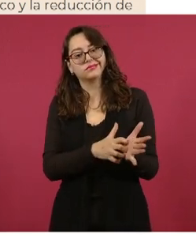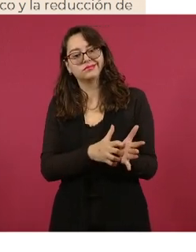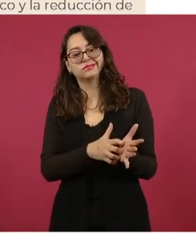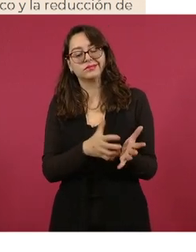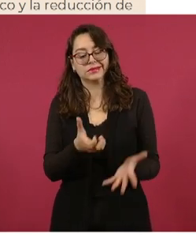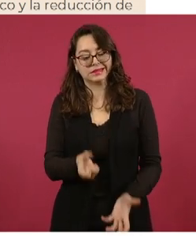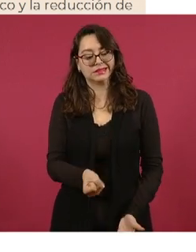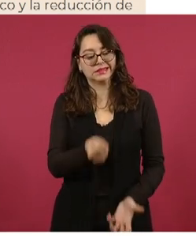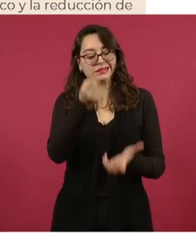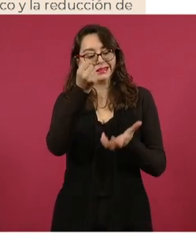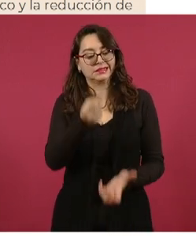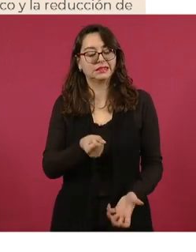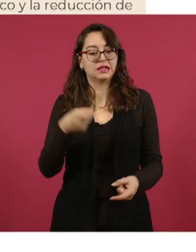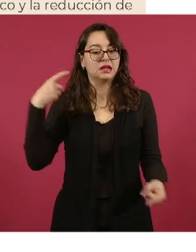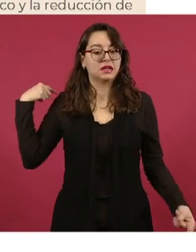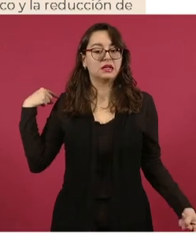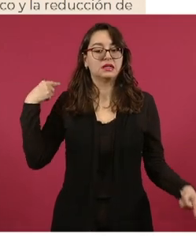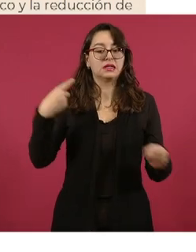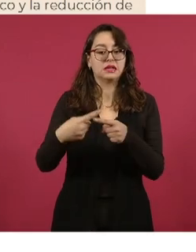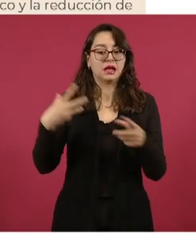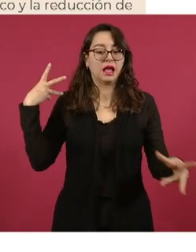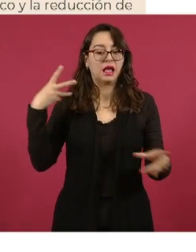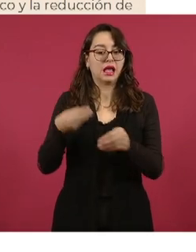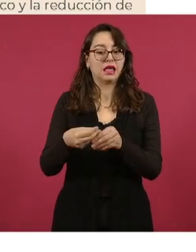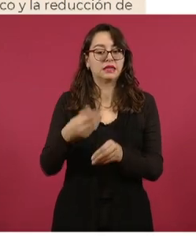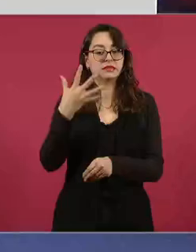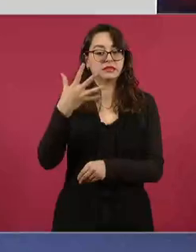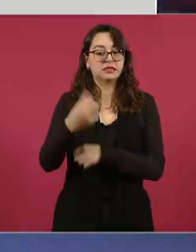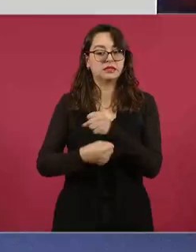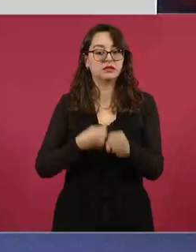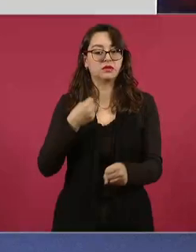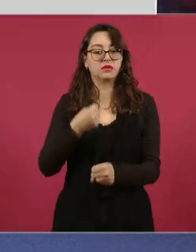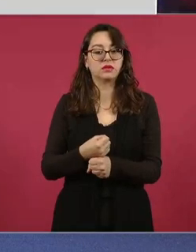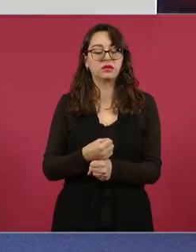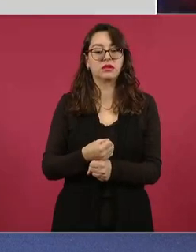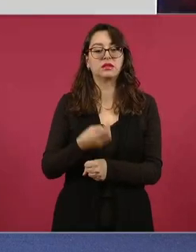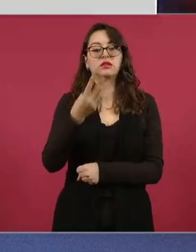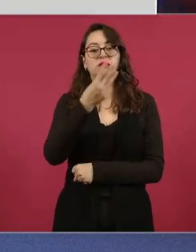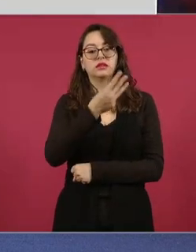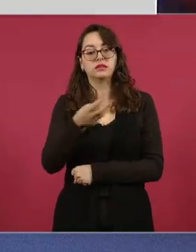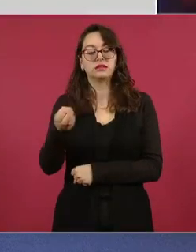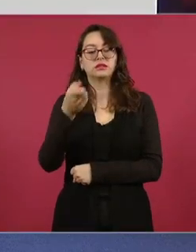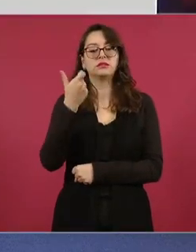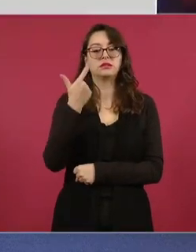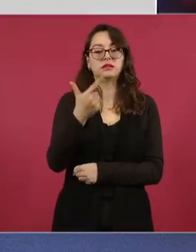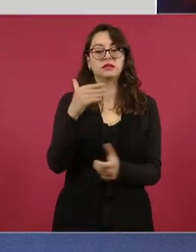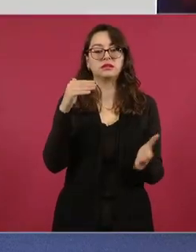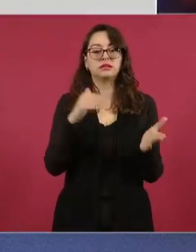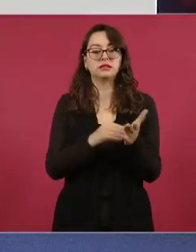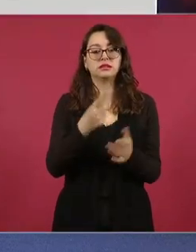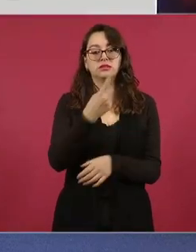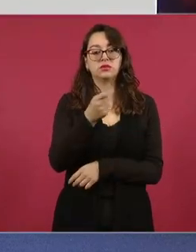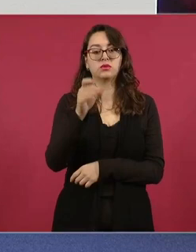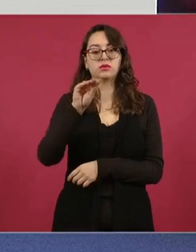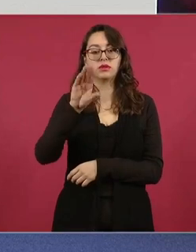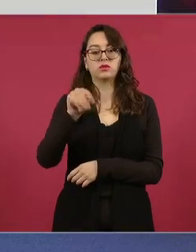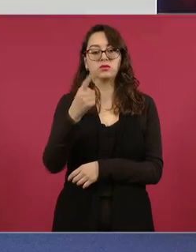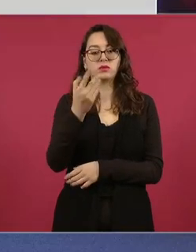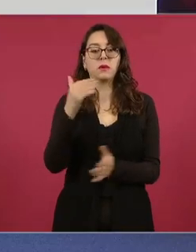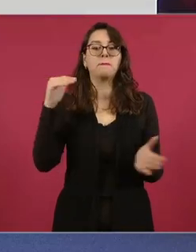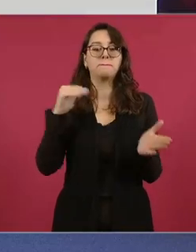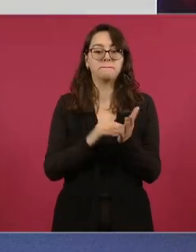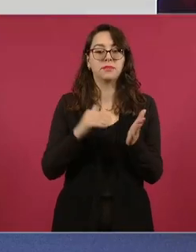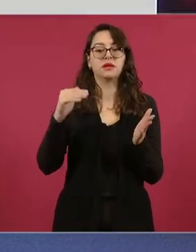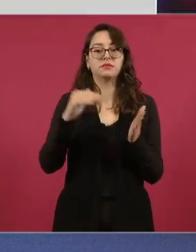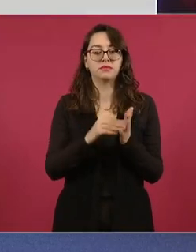de diciembre de 2018 al 31 de diciembre de 2023, de 307 mil 191